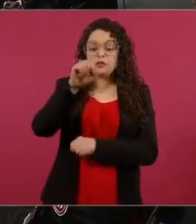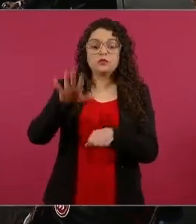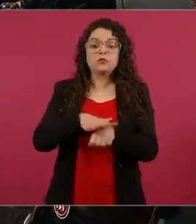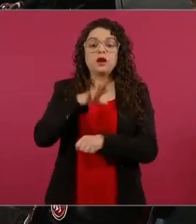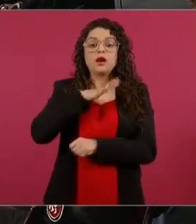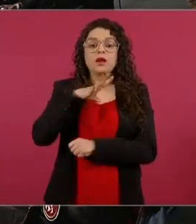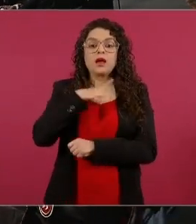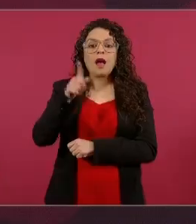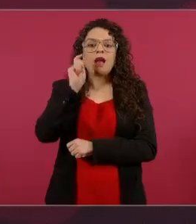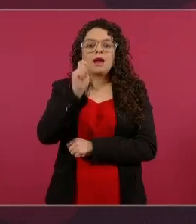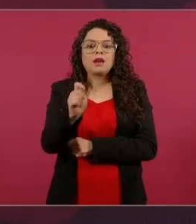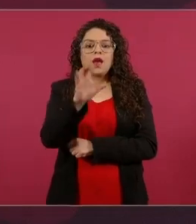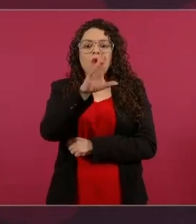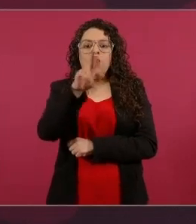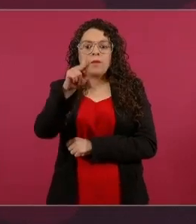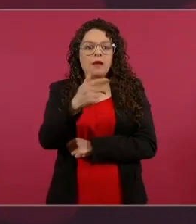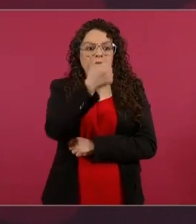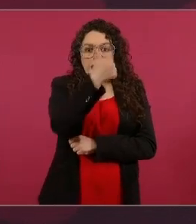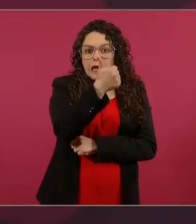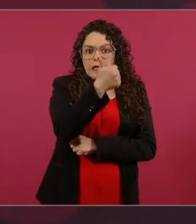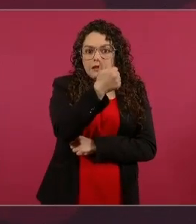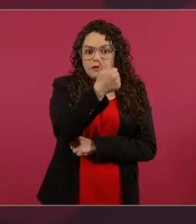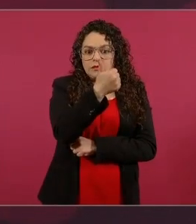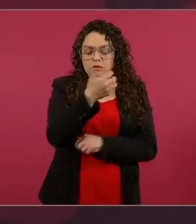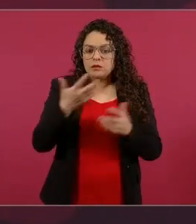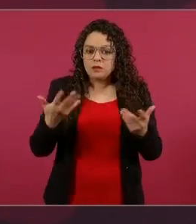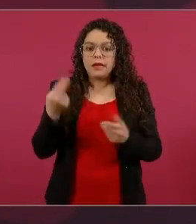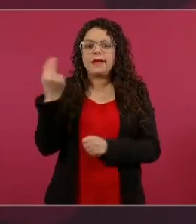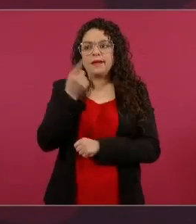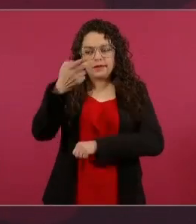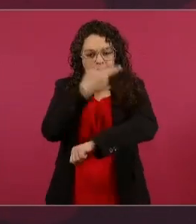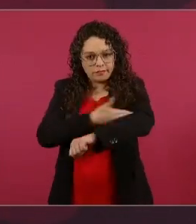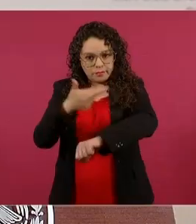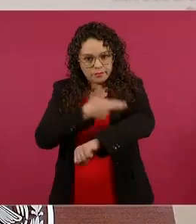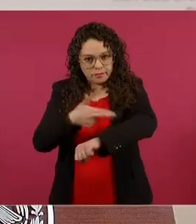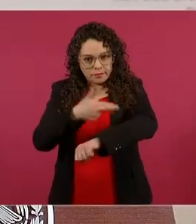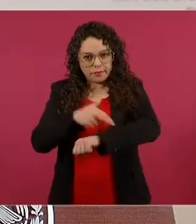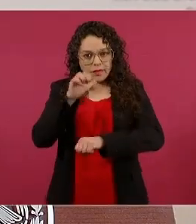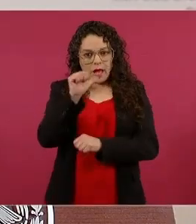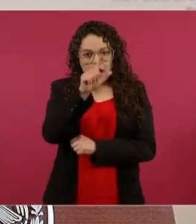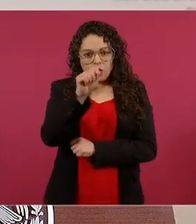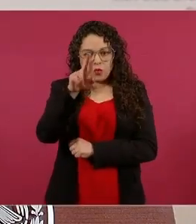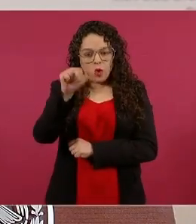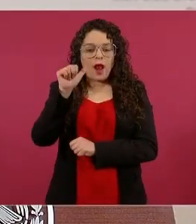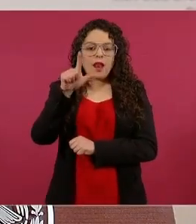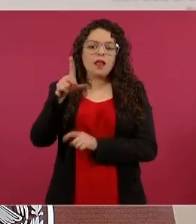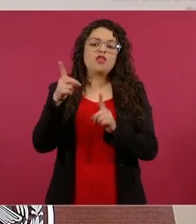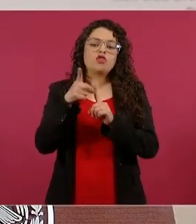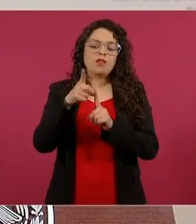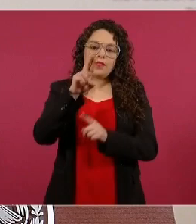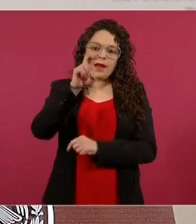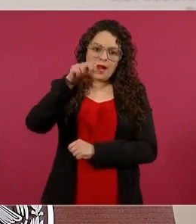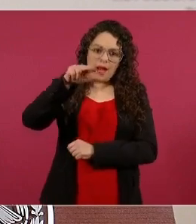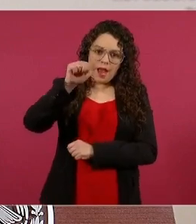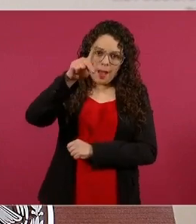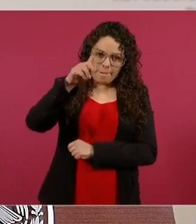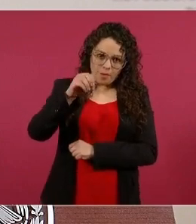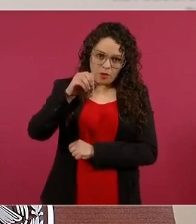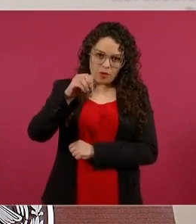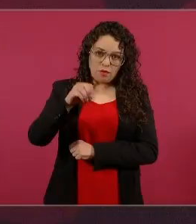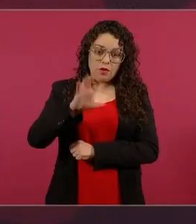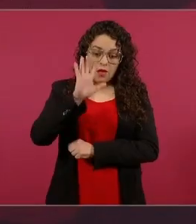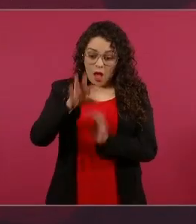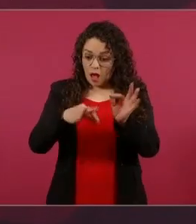eh Y se actualiza y certifica renapo todo su dato también eso se va actualizando y lo vamos resolviendo